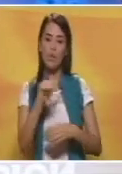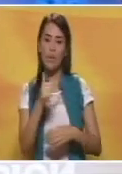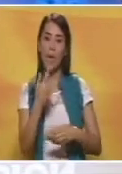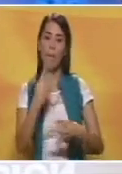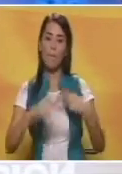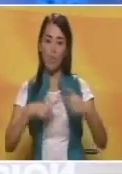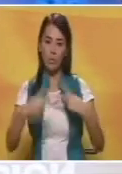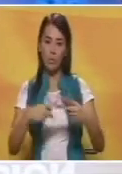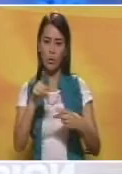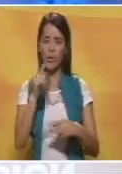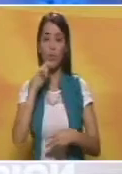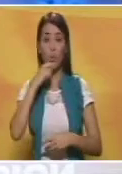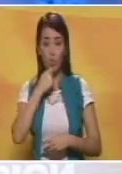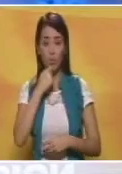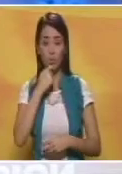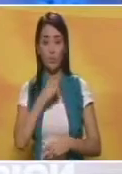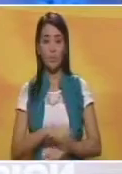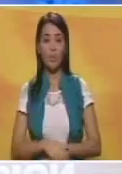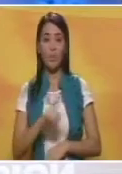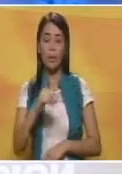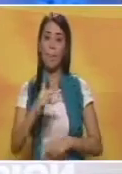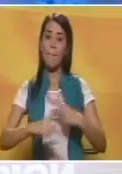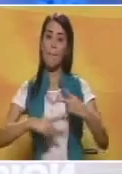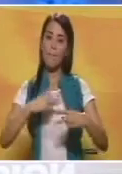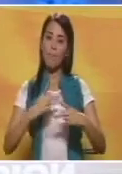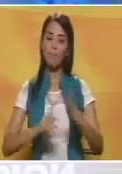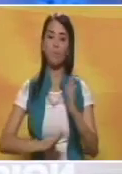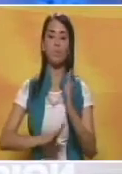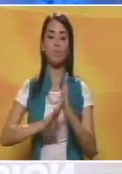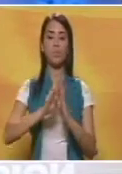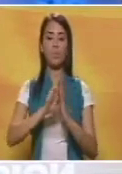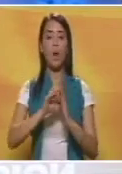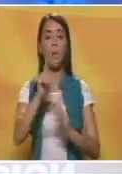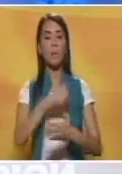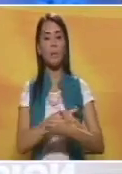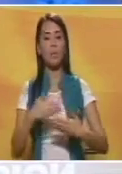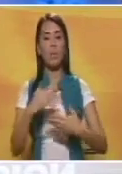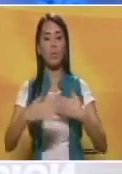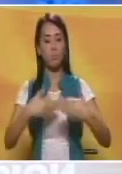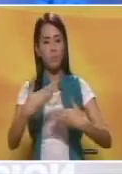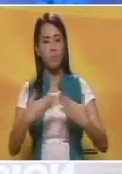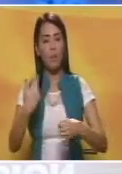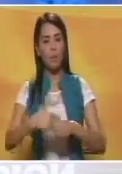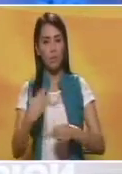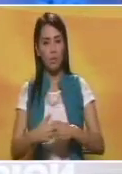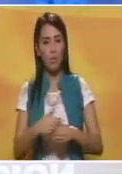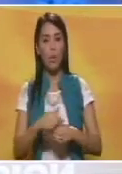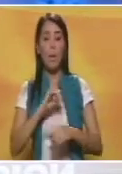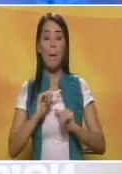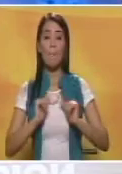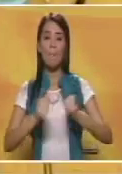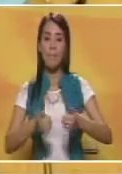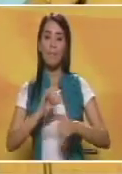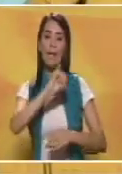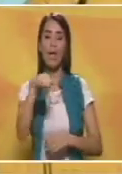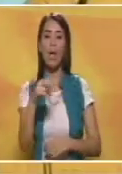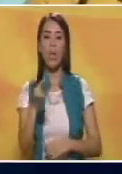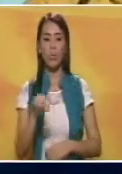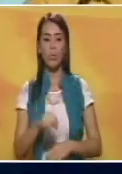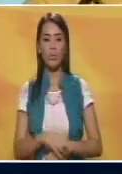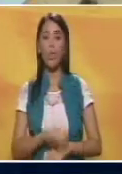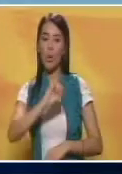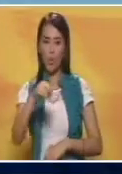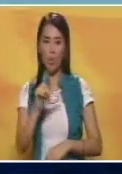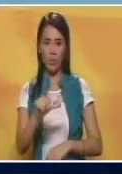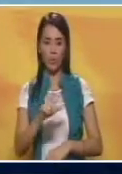rusia acordaron aumentar la producción de un millón de barriles diarios a partir del mes de julio el ministro de energía de arabia